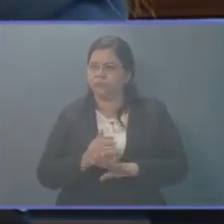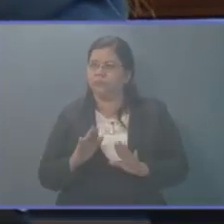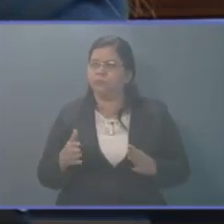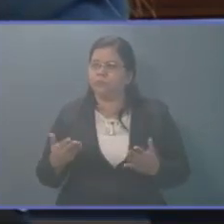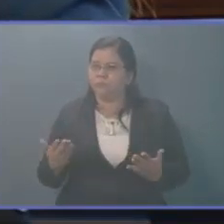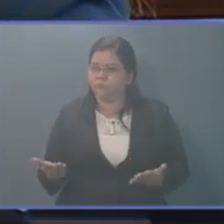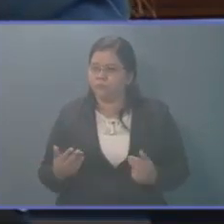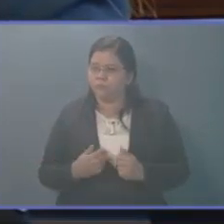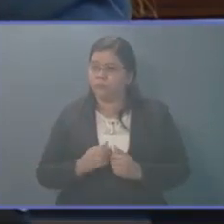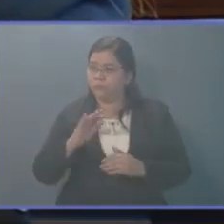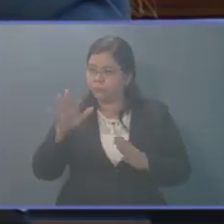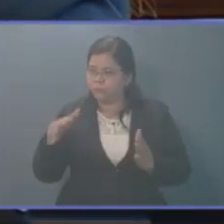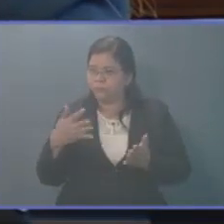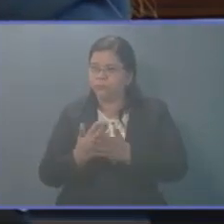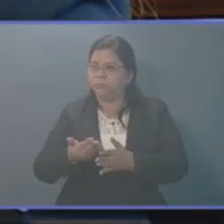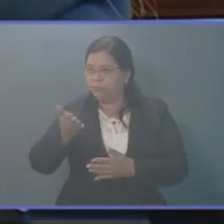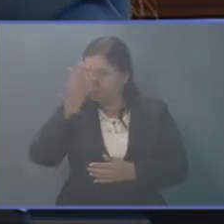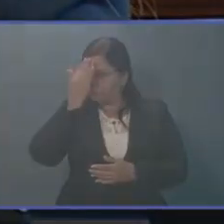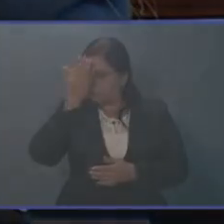que sucedía.